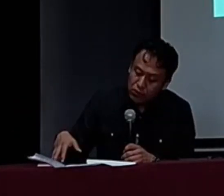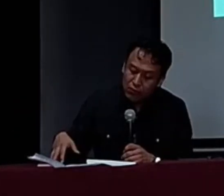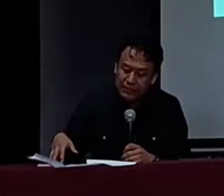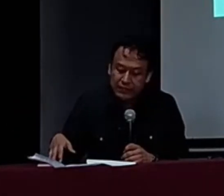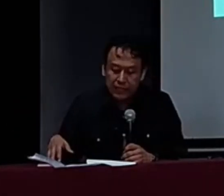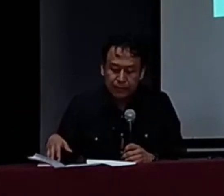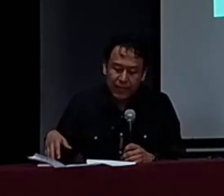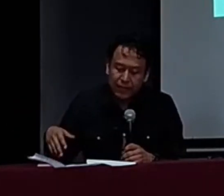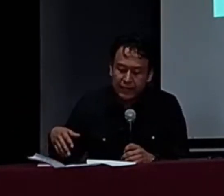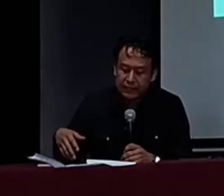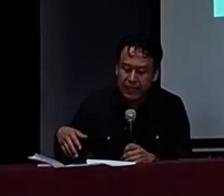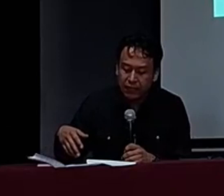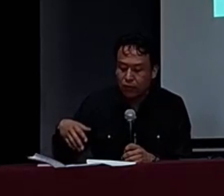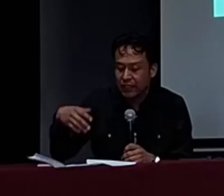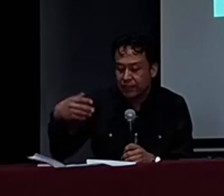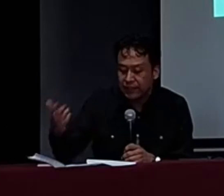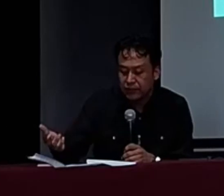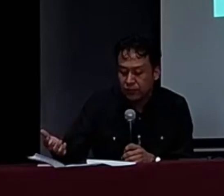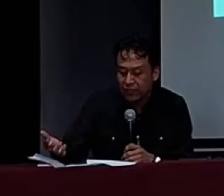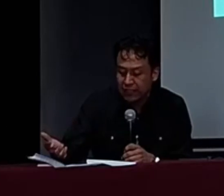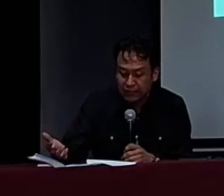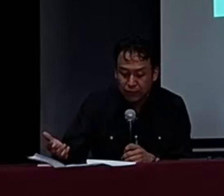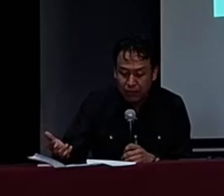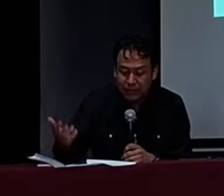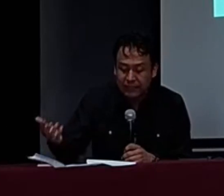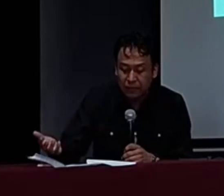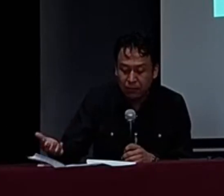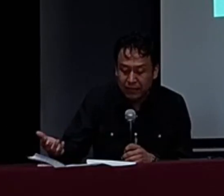esas incongruencias para fantasear con una definición que la